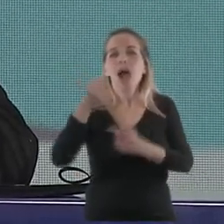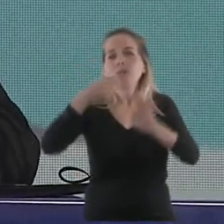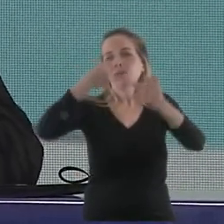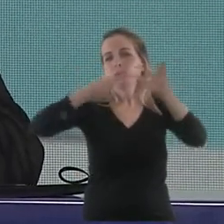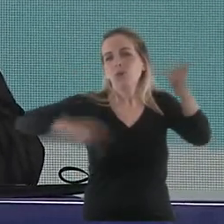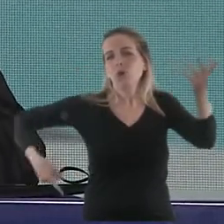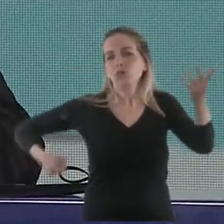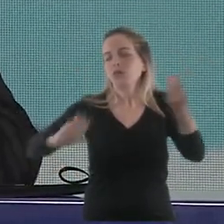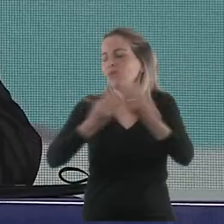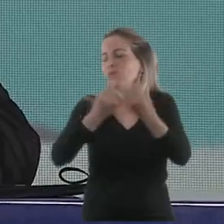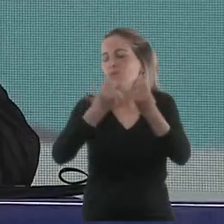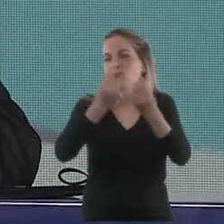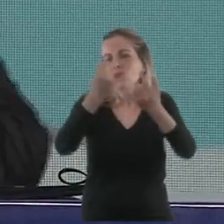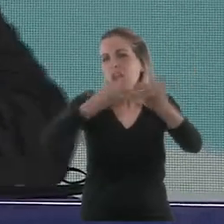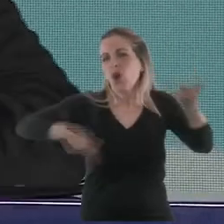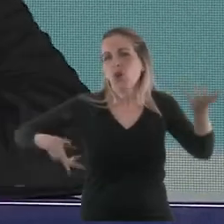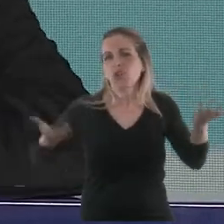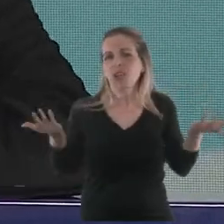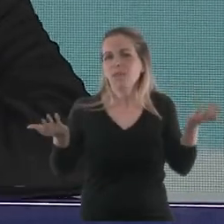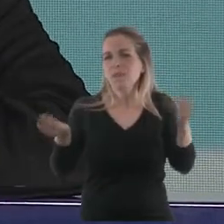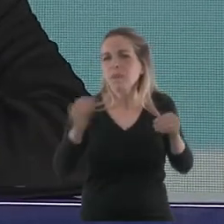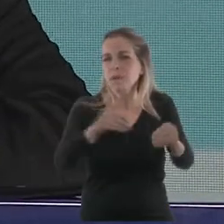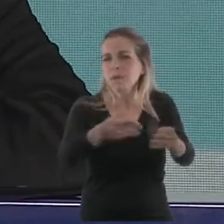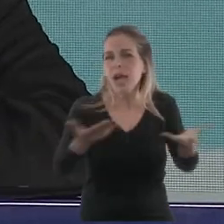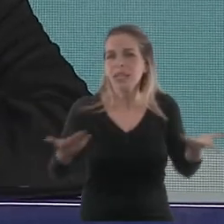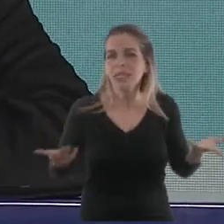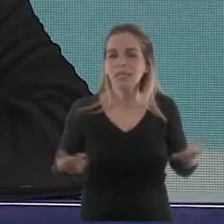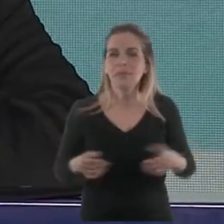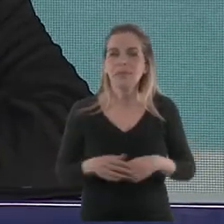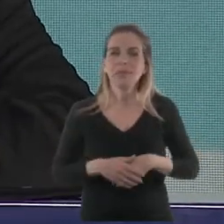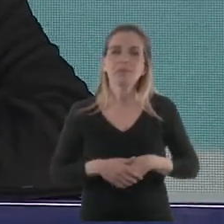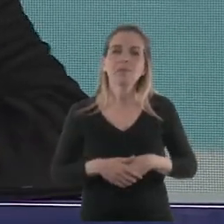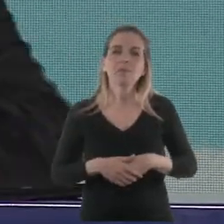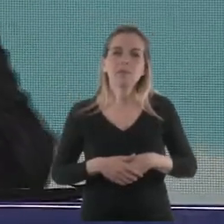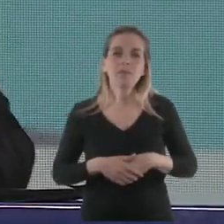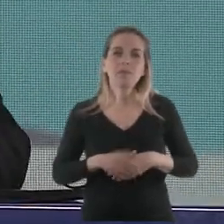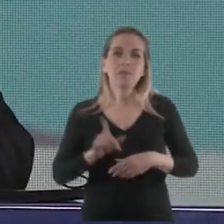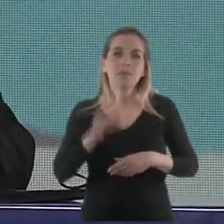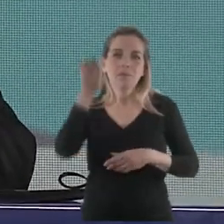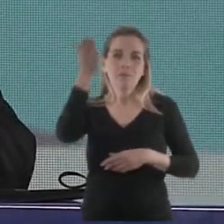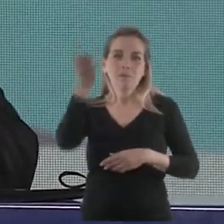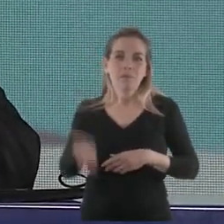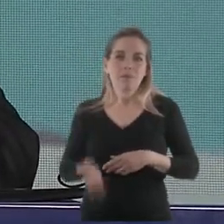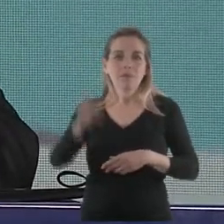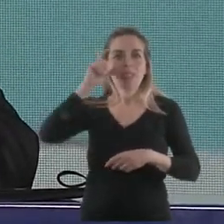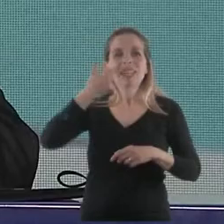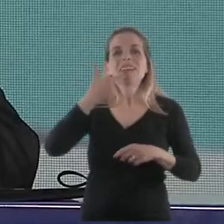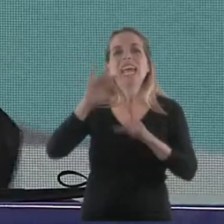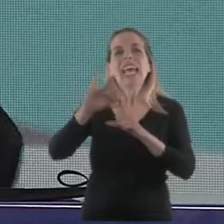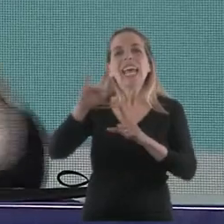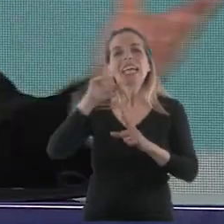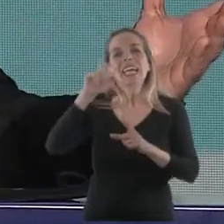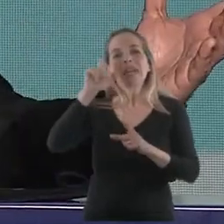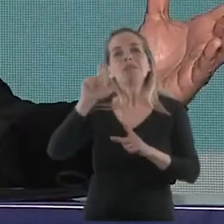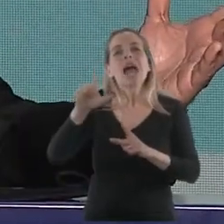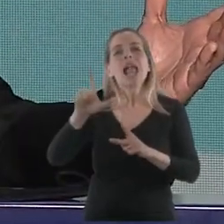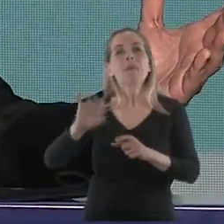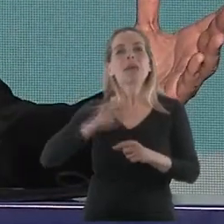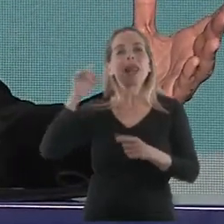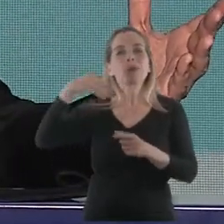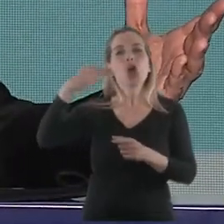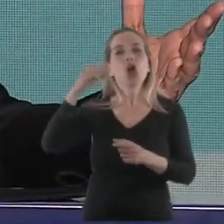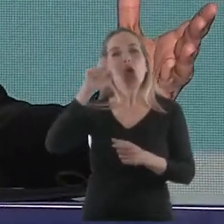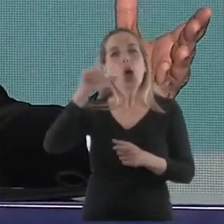Todo esto. Y mucho más. De un hombre inmenso, de la talla de Adolfo Pérez Esquivel. Qué alegría que tengamos